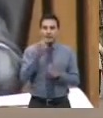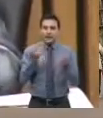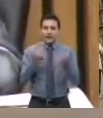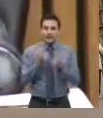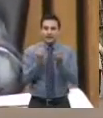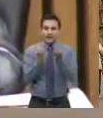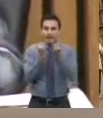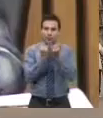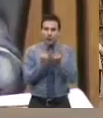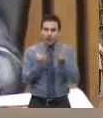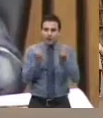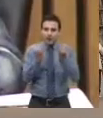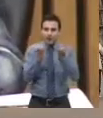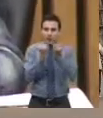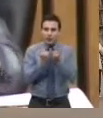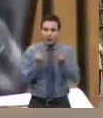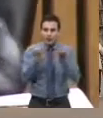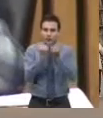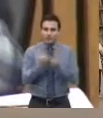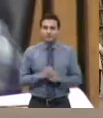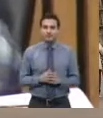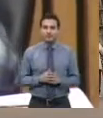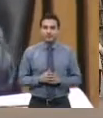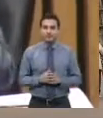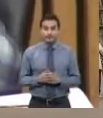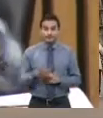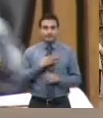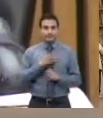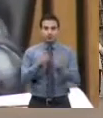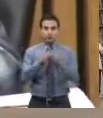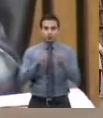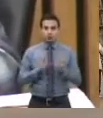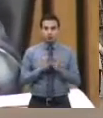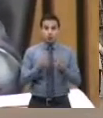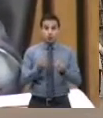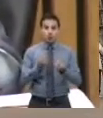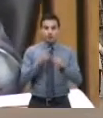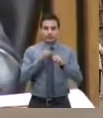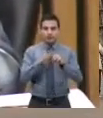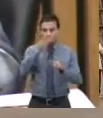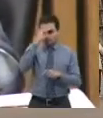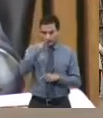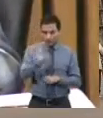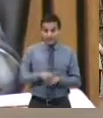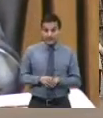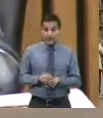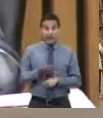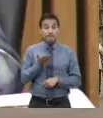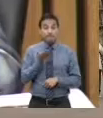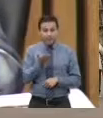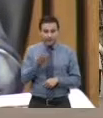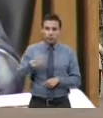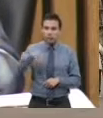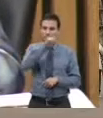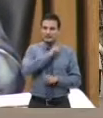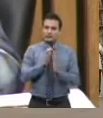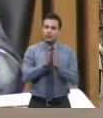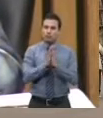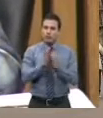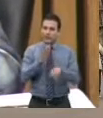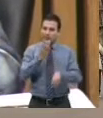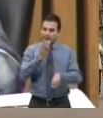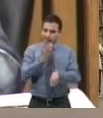En consecuencia, el partido que represento, Fuerza por México, nuevamente solicita una mayor sanción que sea